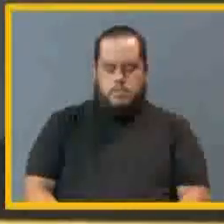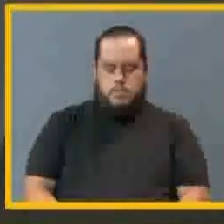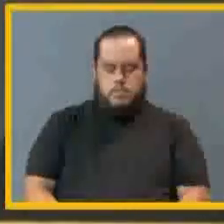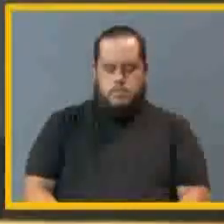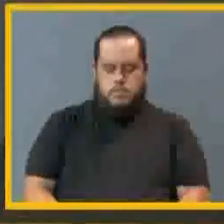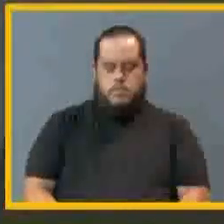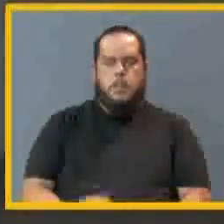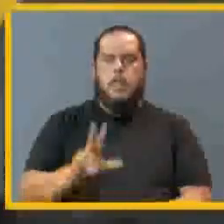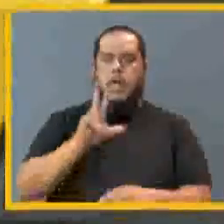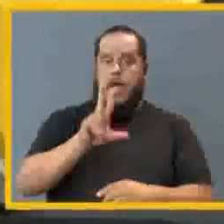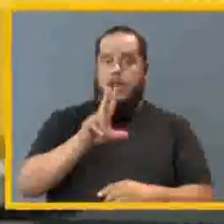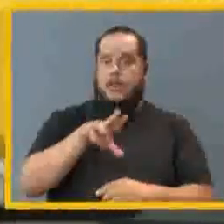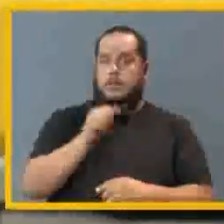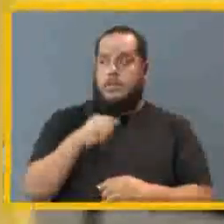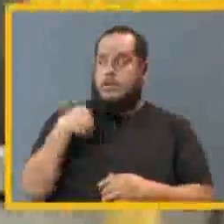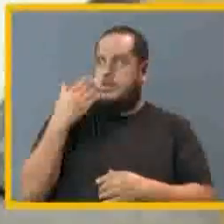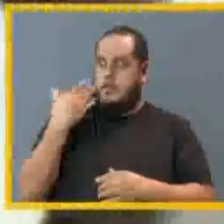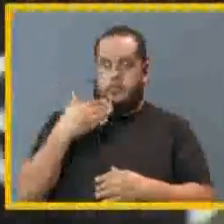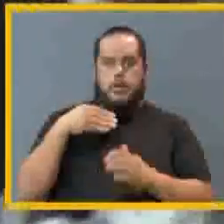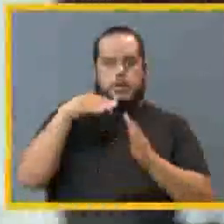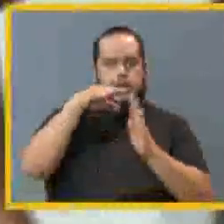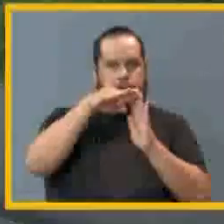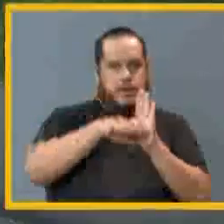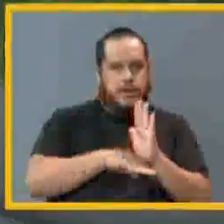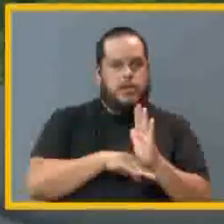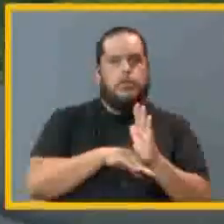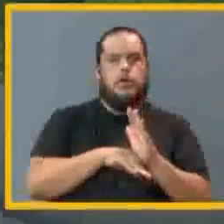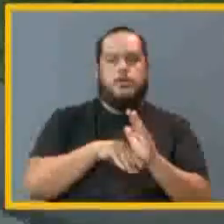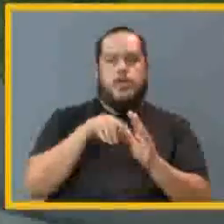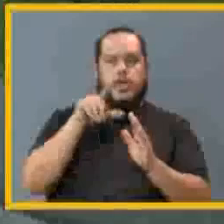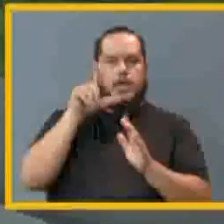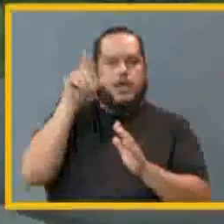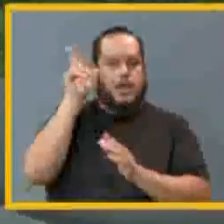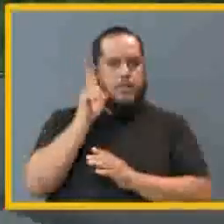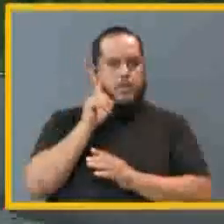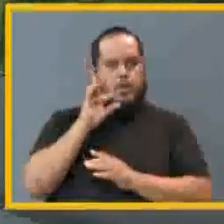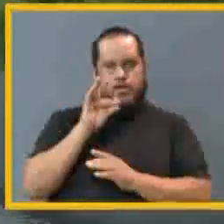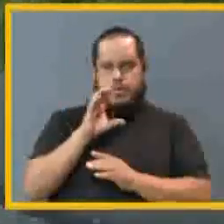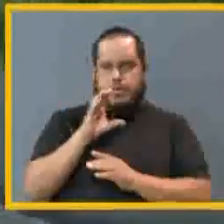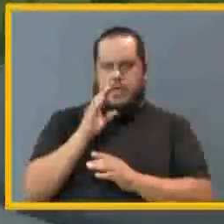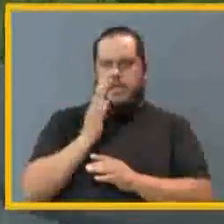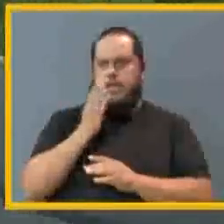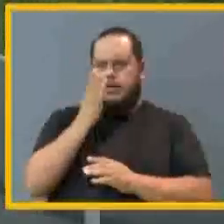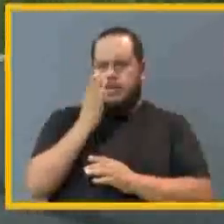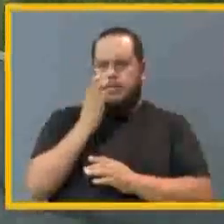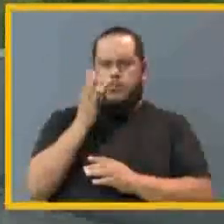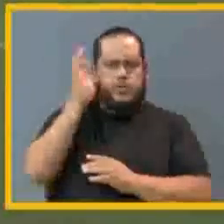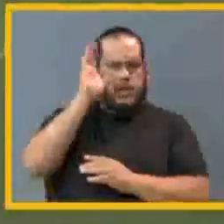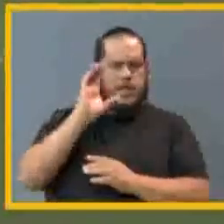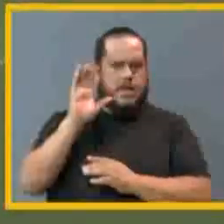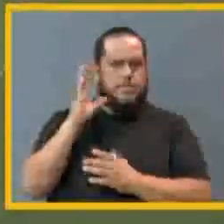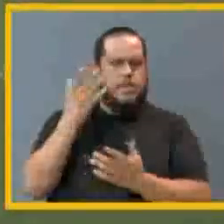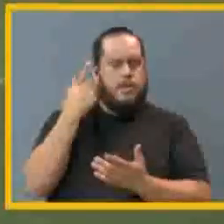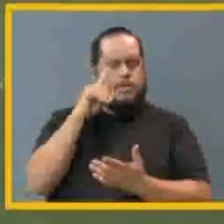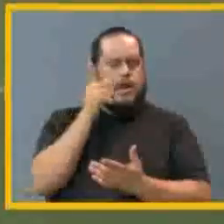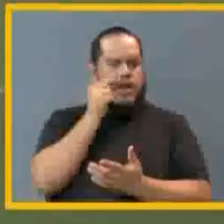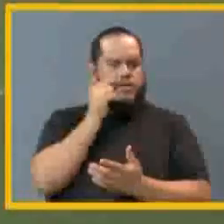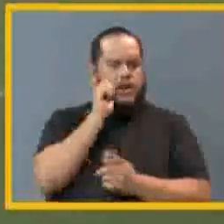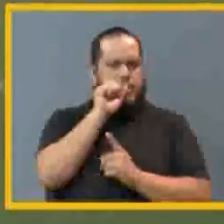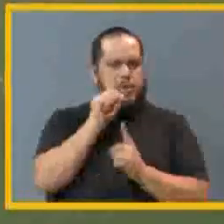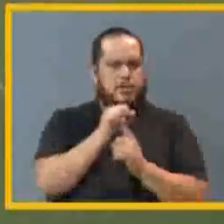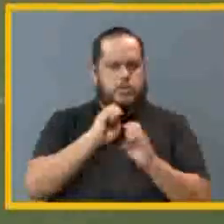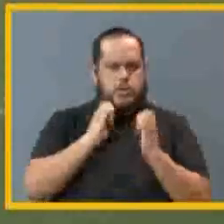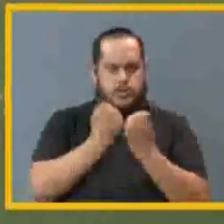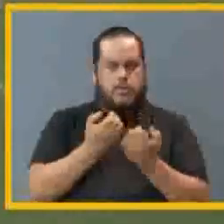tres meses después del descenso a segunda división de Limón FC, viajamos al Caribe para conocer la actual situación del equipo. En ese